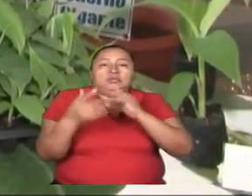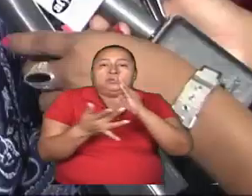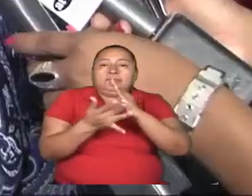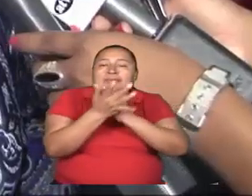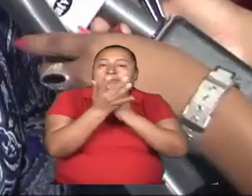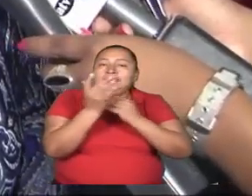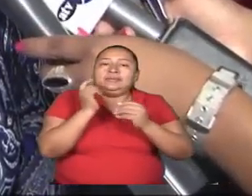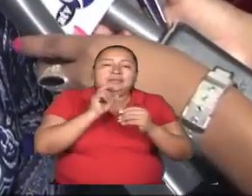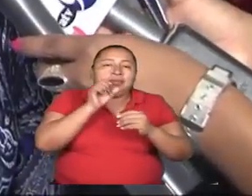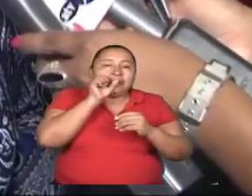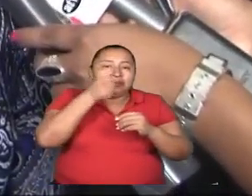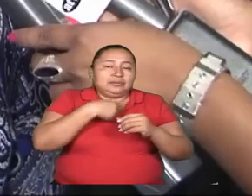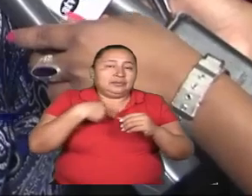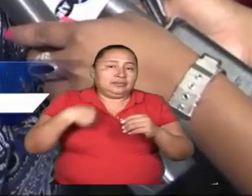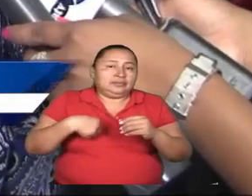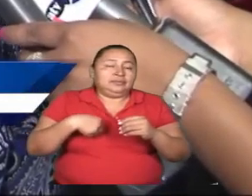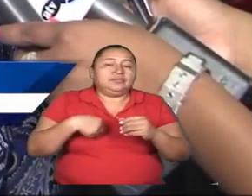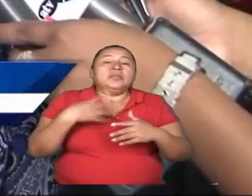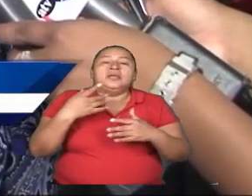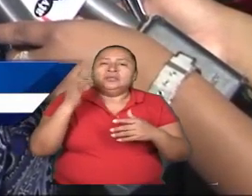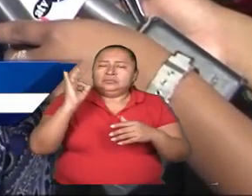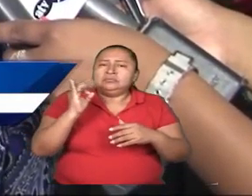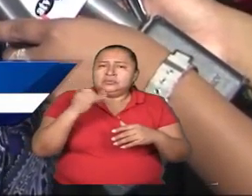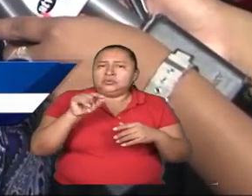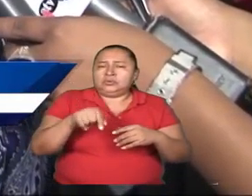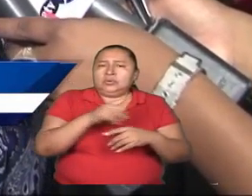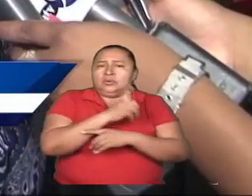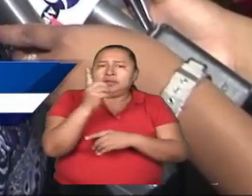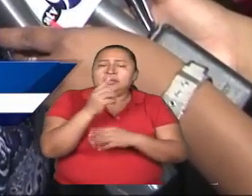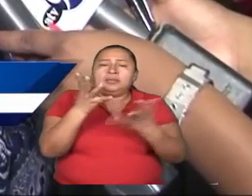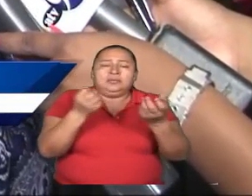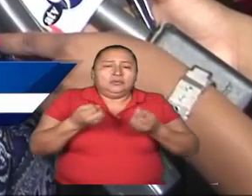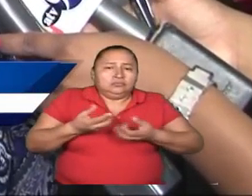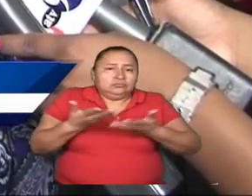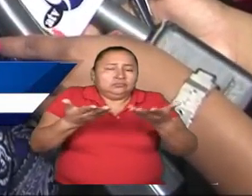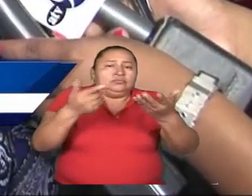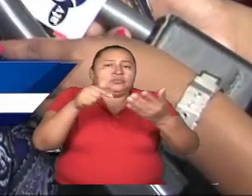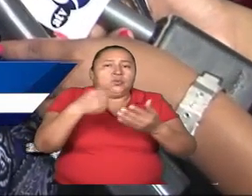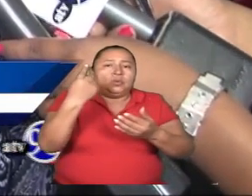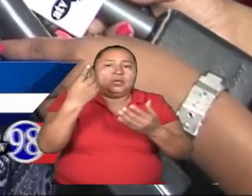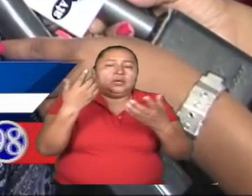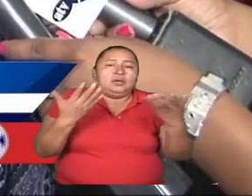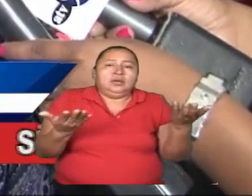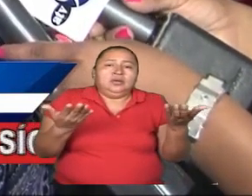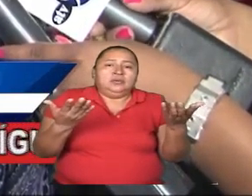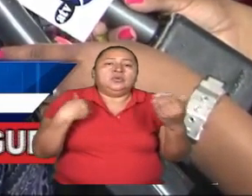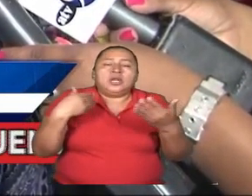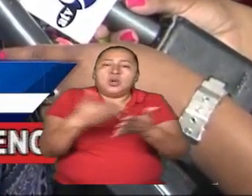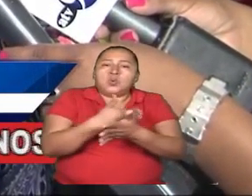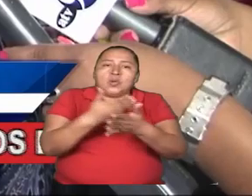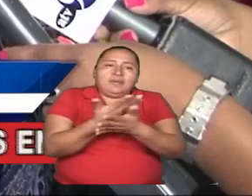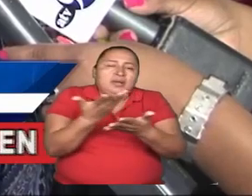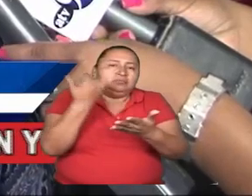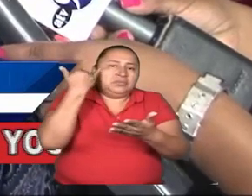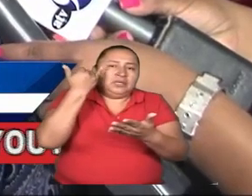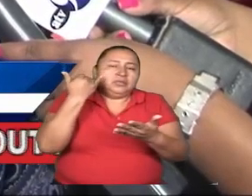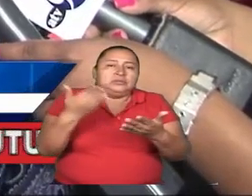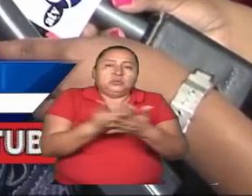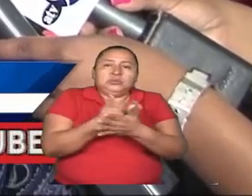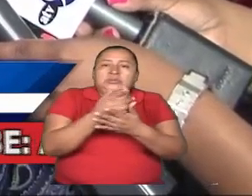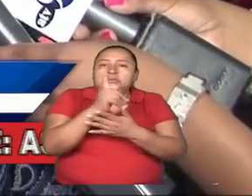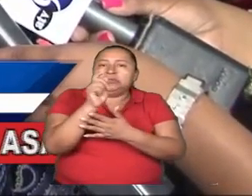Y justamente el día de hoy también queremos promocionar una de las innovaciones o de las